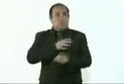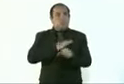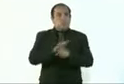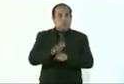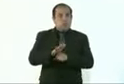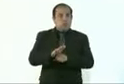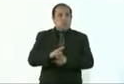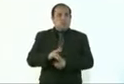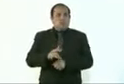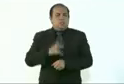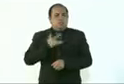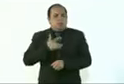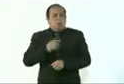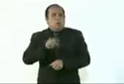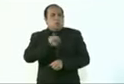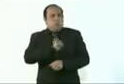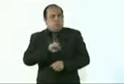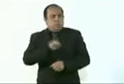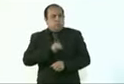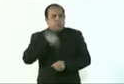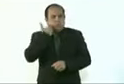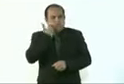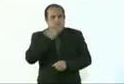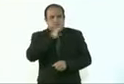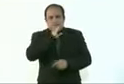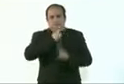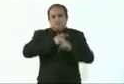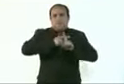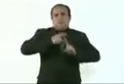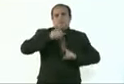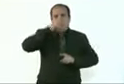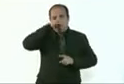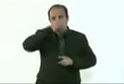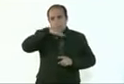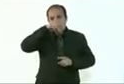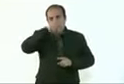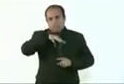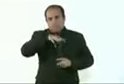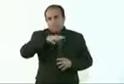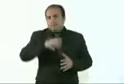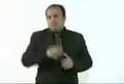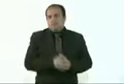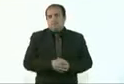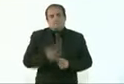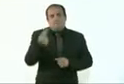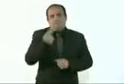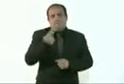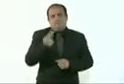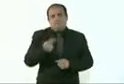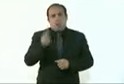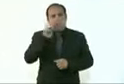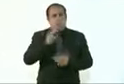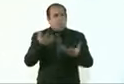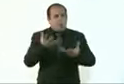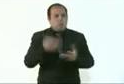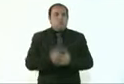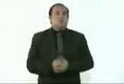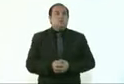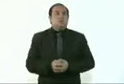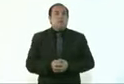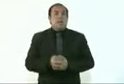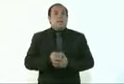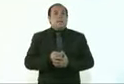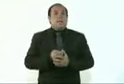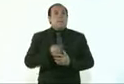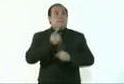tos, tengo fiebre, escurrimiento nasal, no es necesario que me vaya a hacer una prueba. Hay que